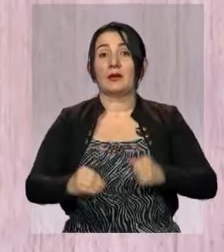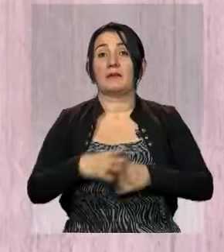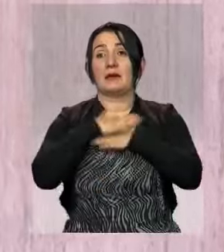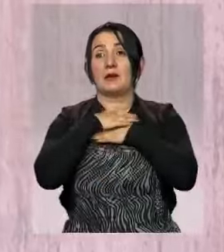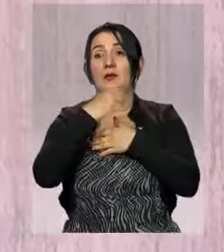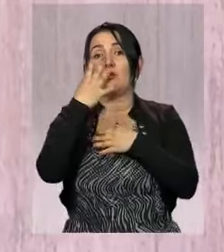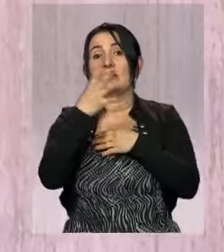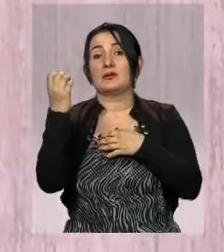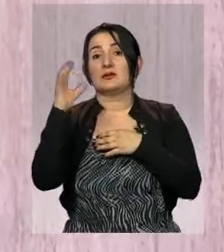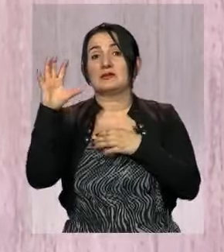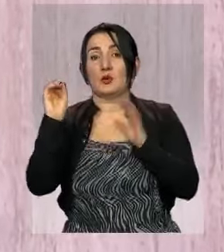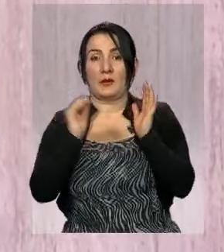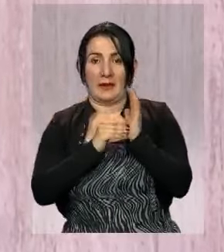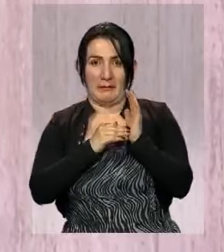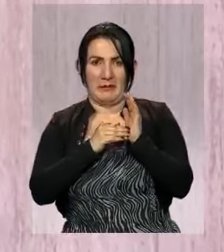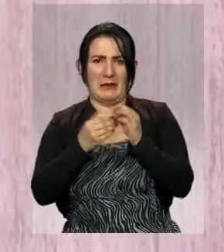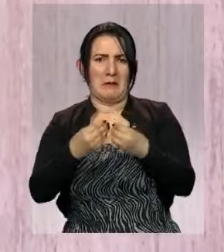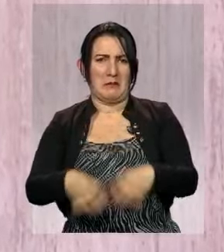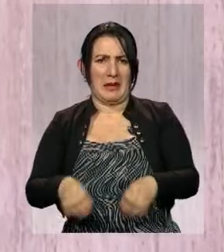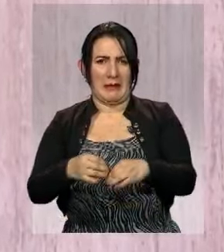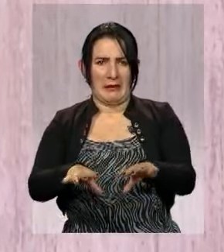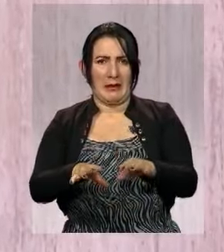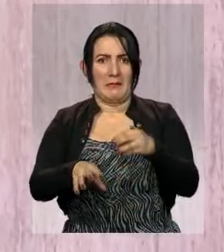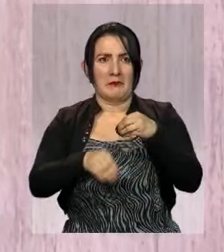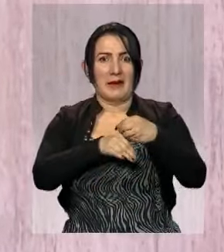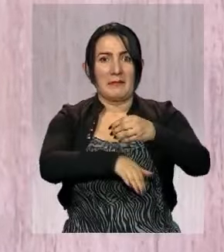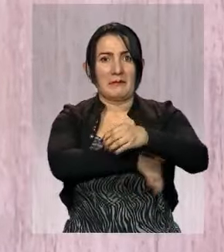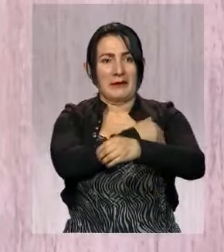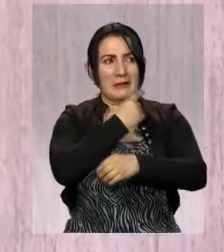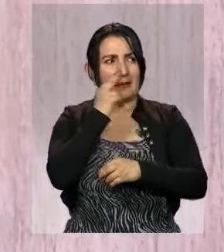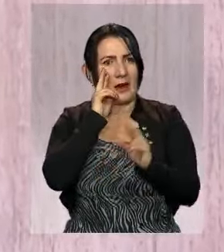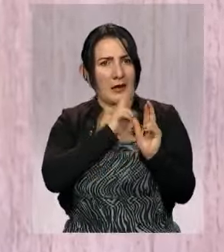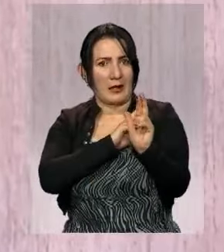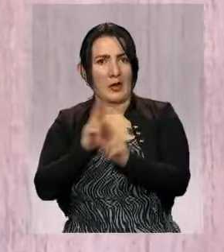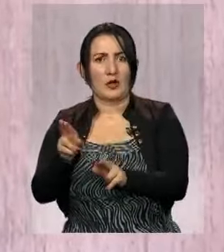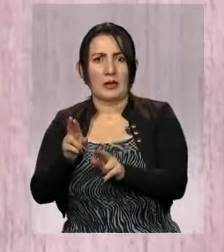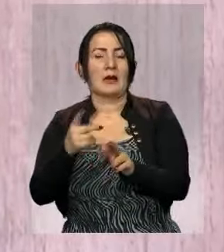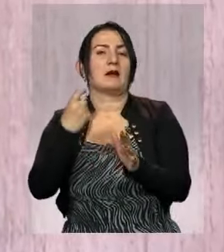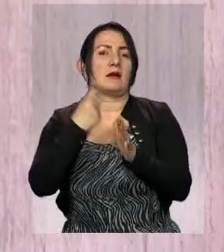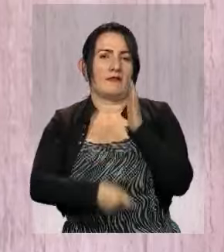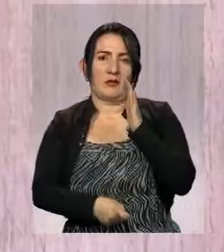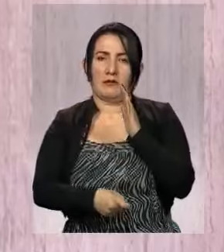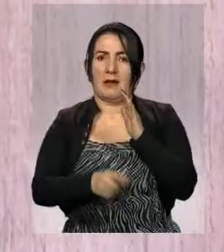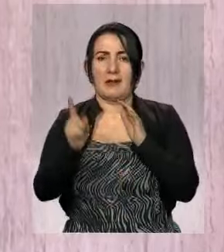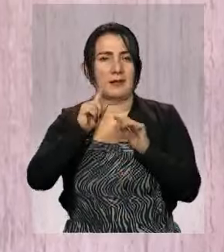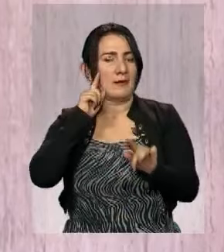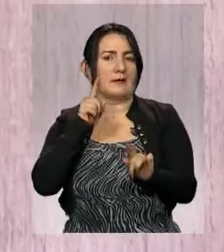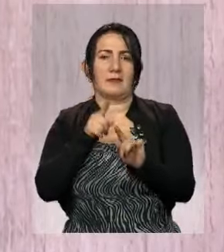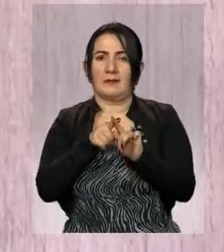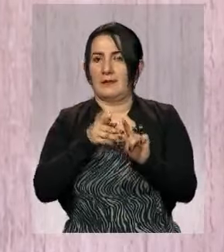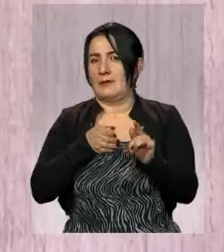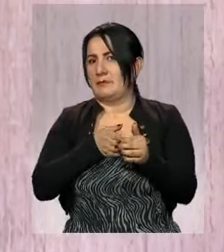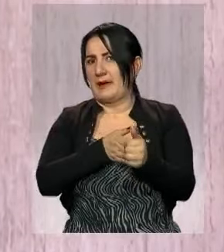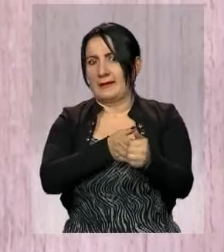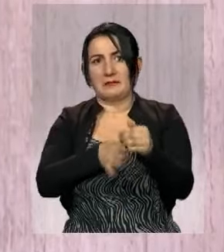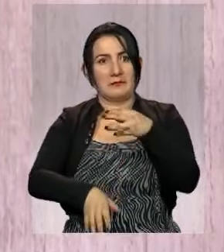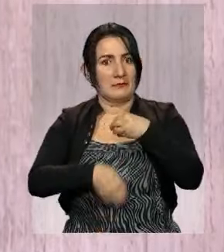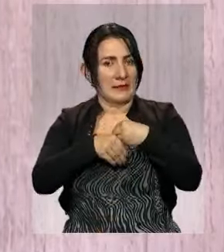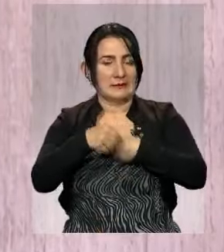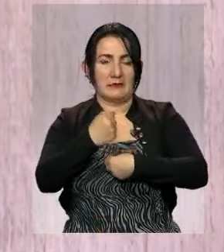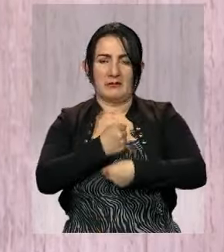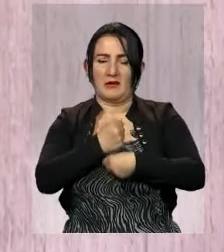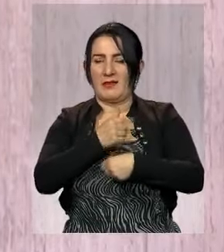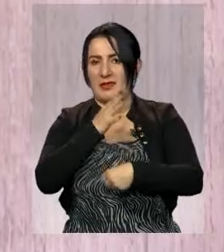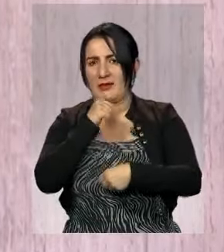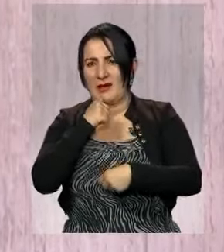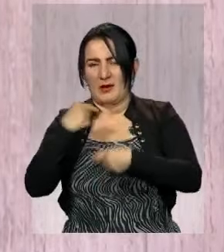450.000 empleos formales que podrían perderse. Y de hecho, la propia ministra ha reconocido que esta reforma no está orientada a generar más empleo ni